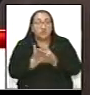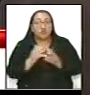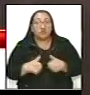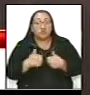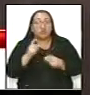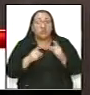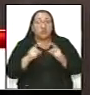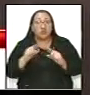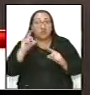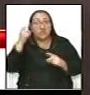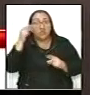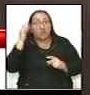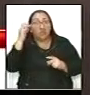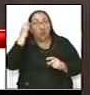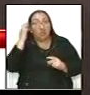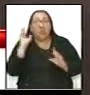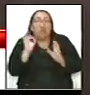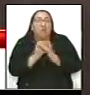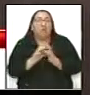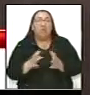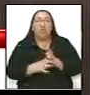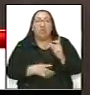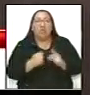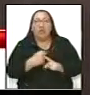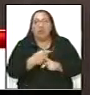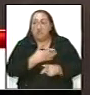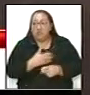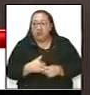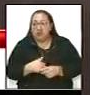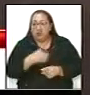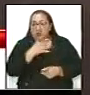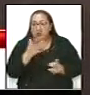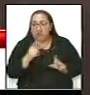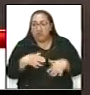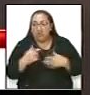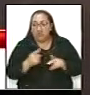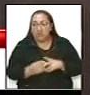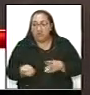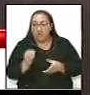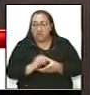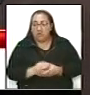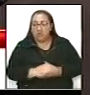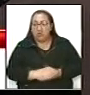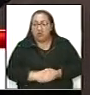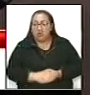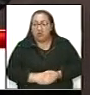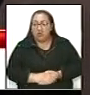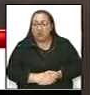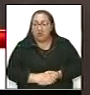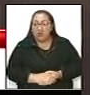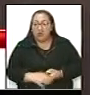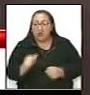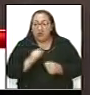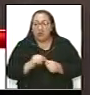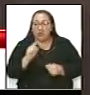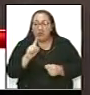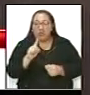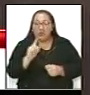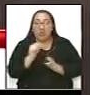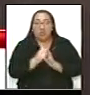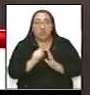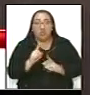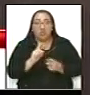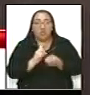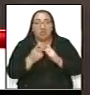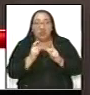algún líder político, por ejemplo, de repente, de algún expresidente? No sé si eso también lo podrían considerar. En el numeral número 1 del artículo 1